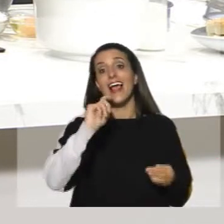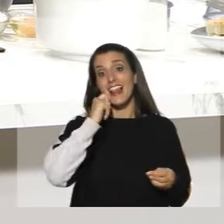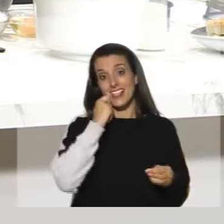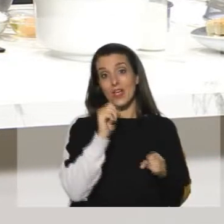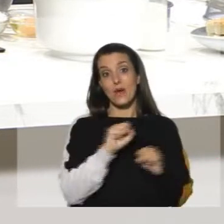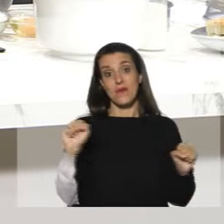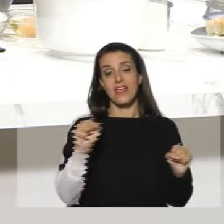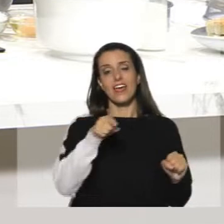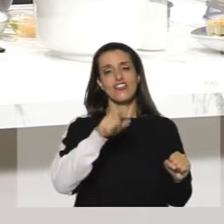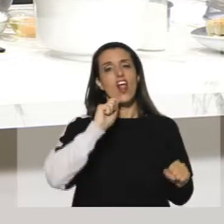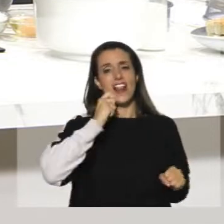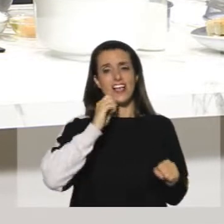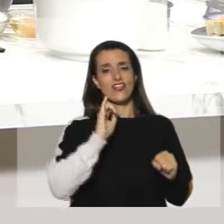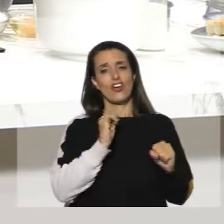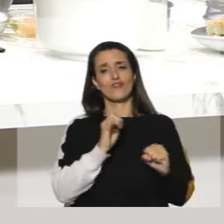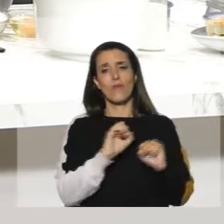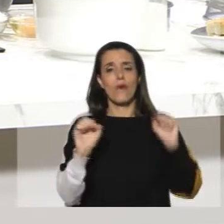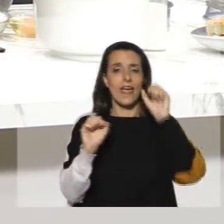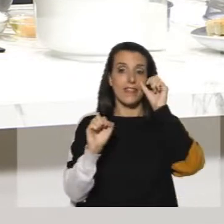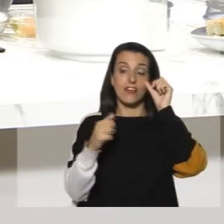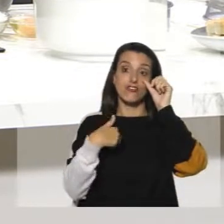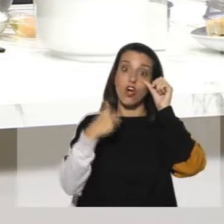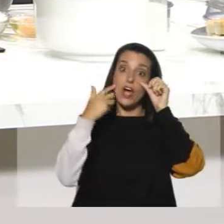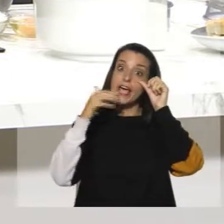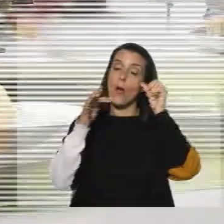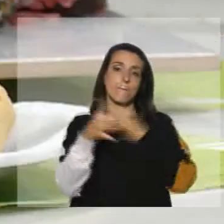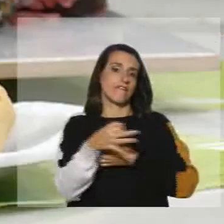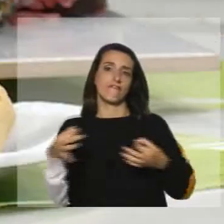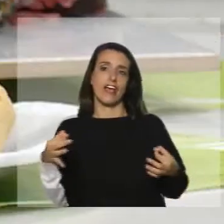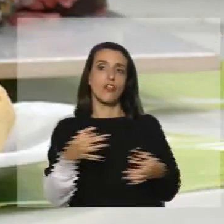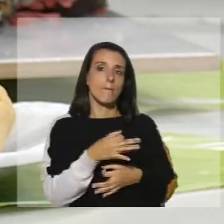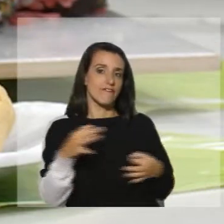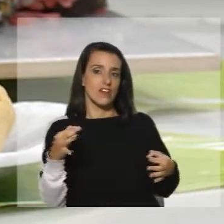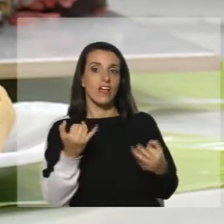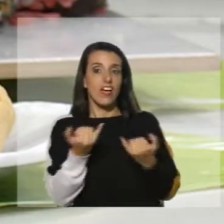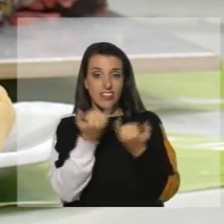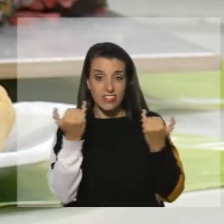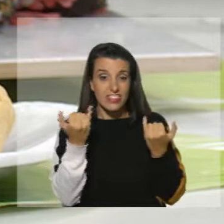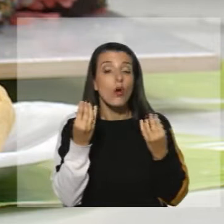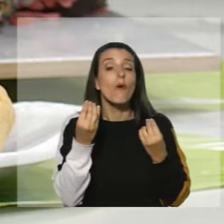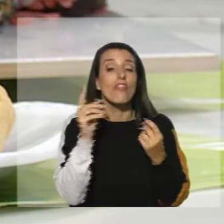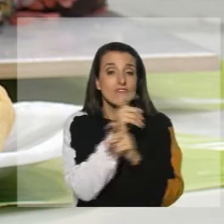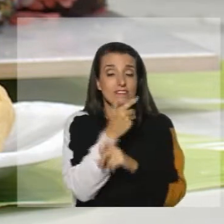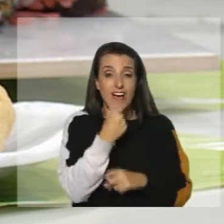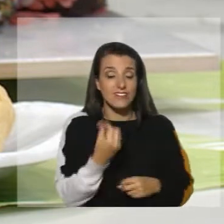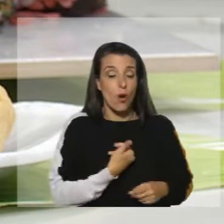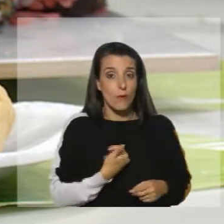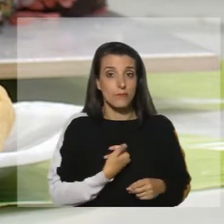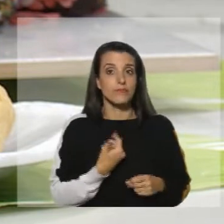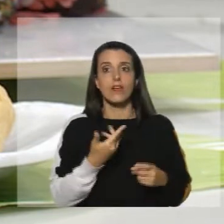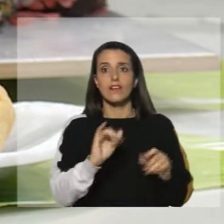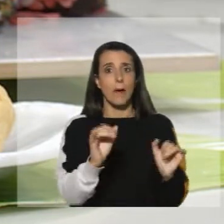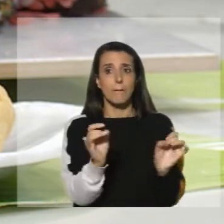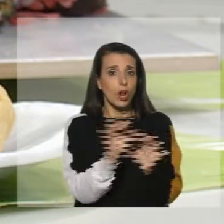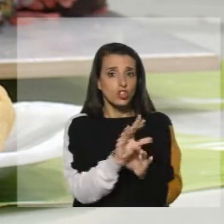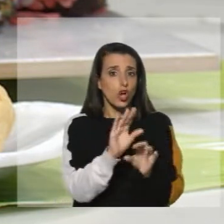para salir de lo convencional. Yo creo que es espectacular. ¿Sí? Para ahí es difícil, fácil. No, es fácil. Bien, y me gusta porque como ya está para servir,